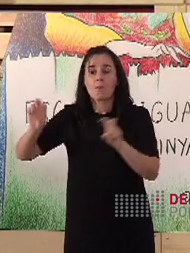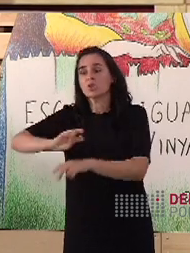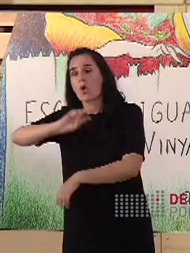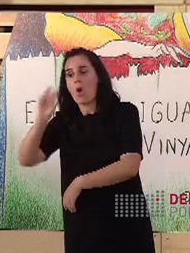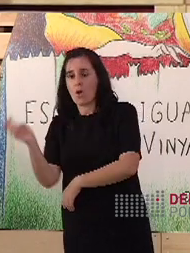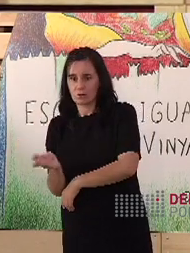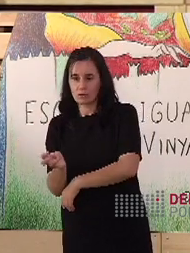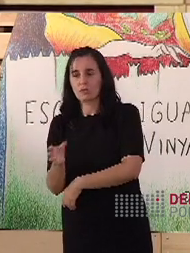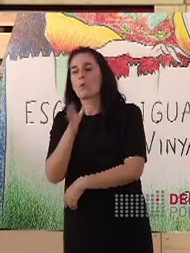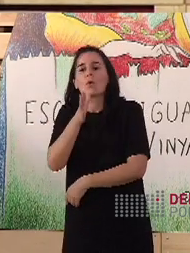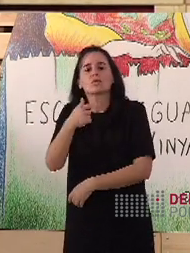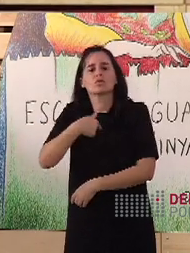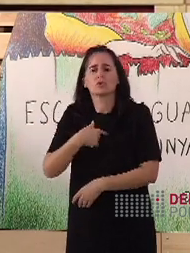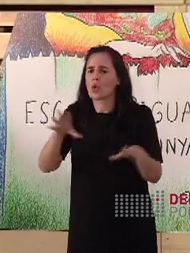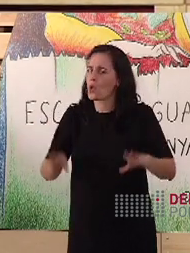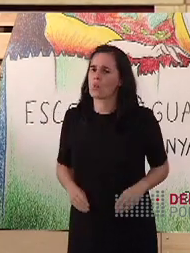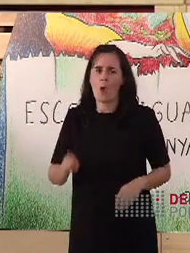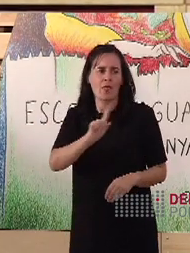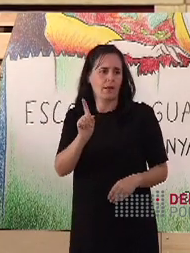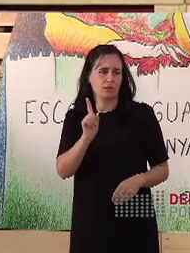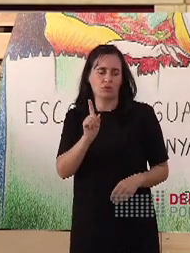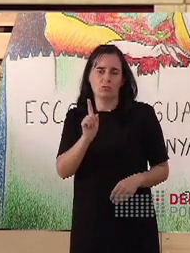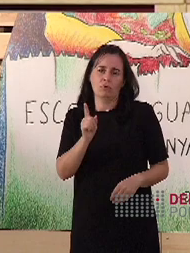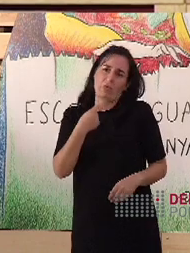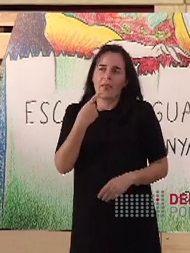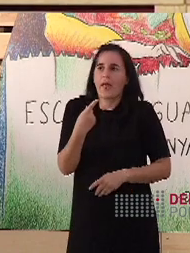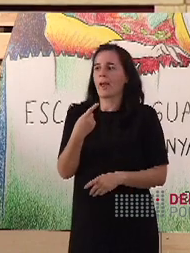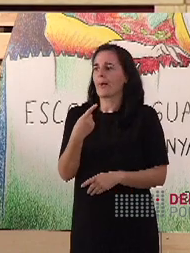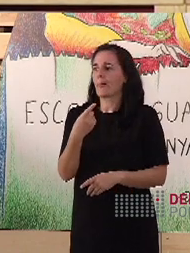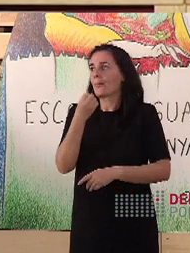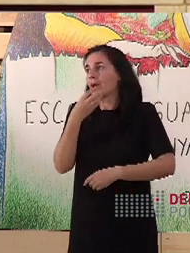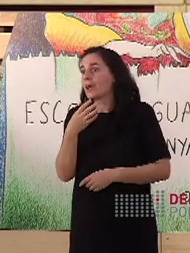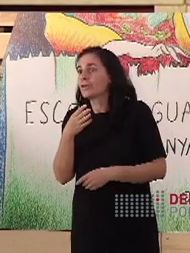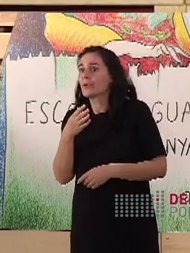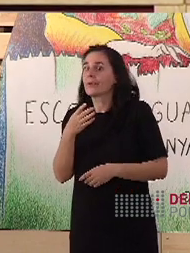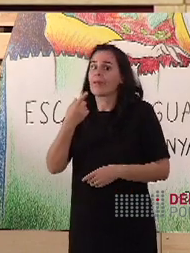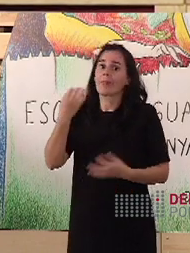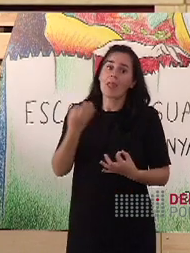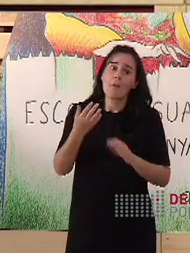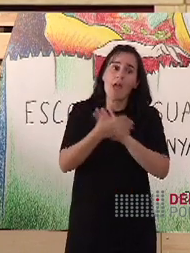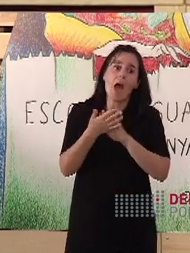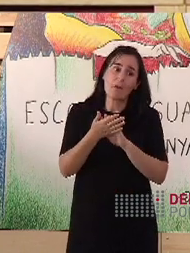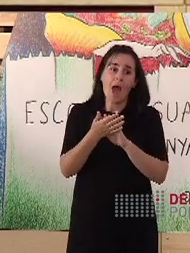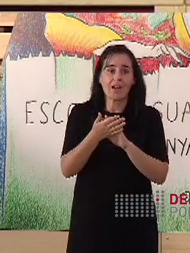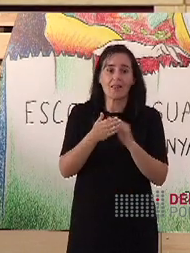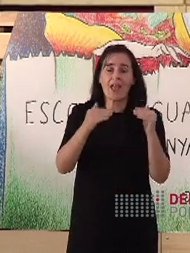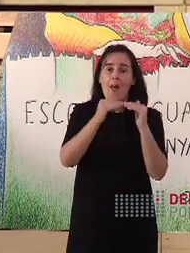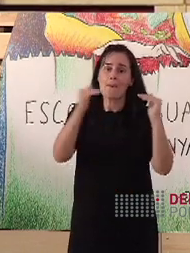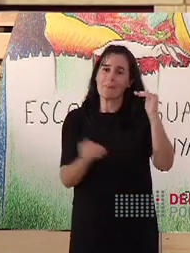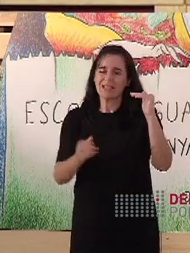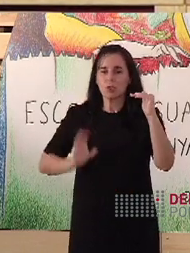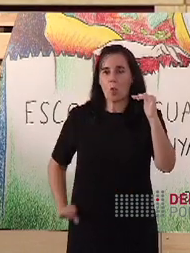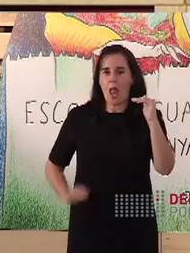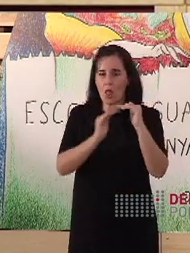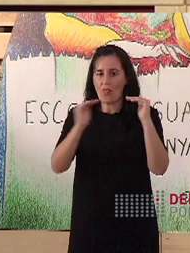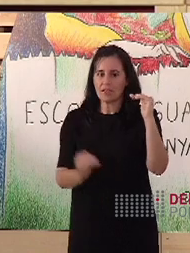iso, eu tampouco admito que se diga, bueno, pero é que temos que falar da brecha salarial, claro. E